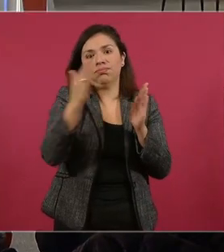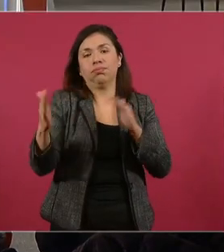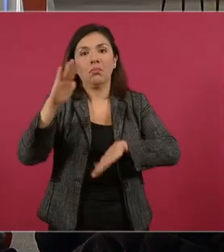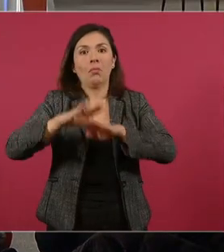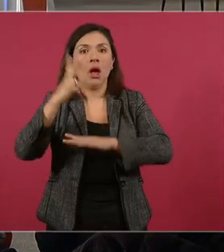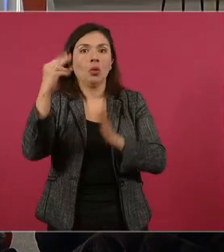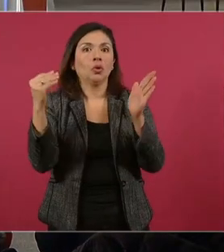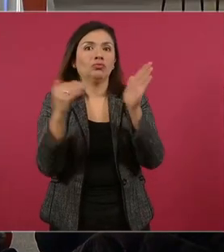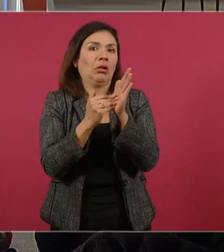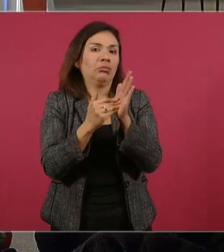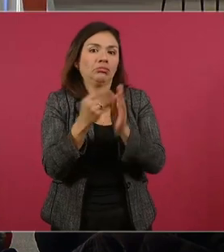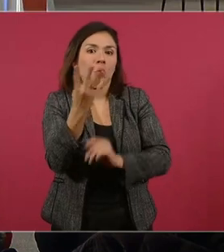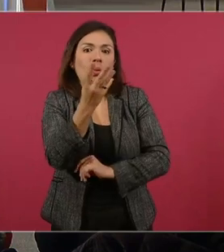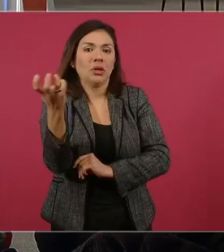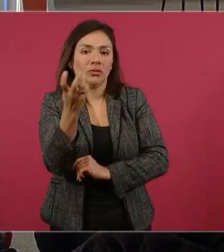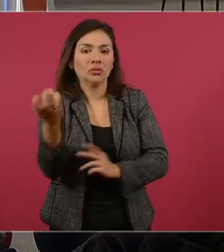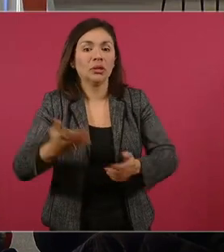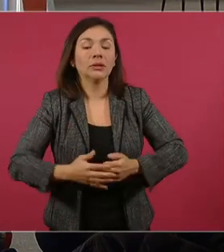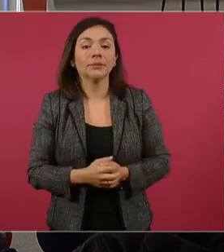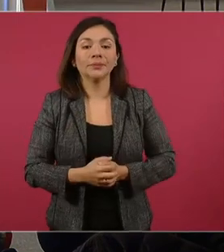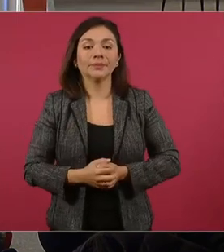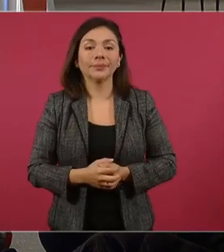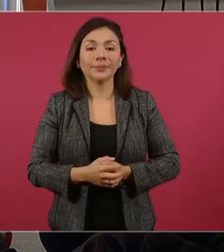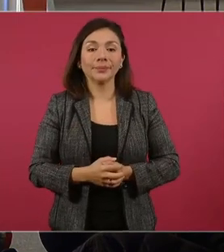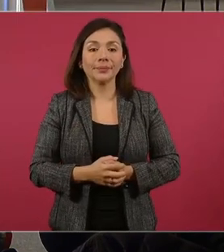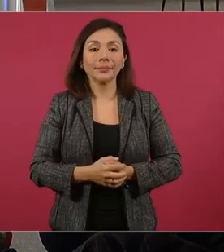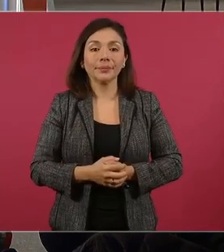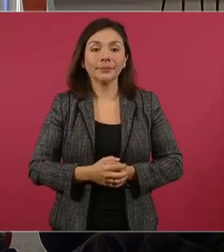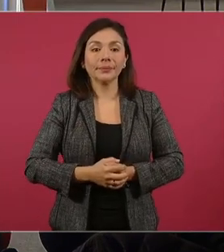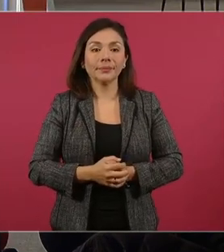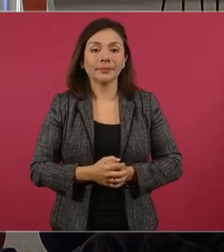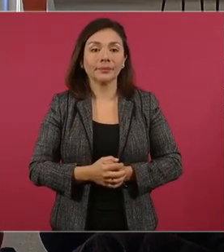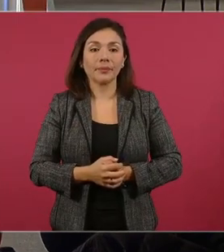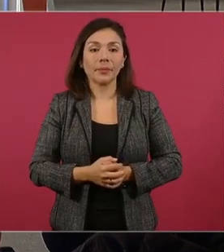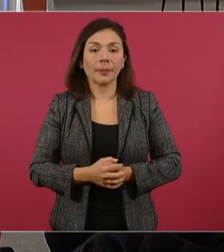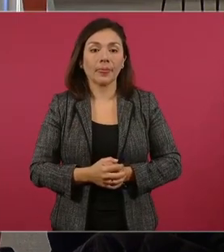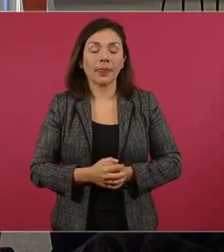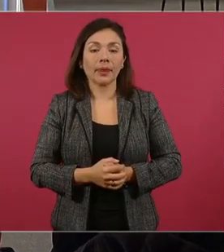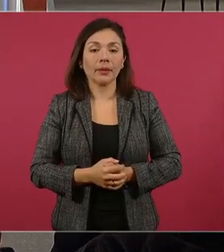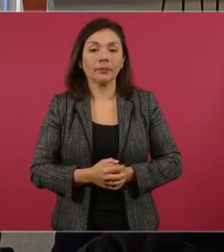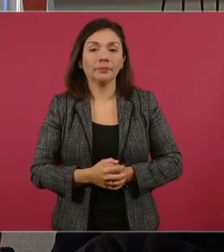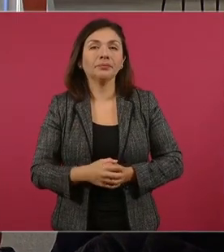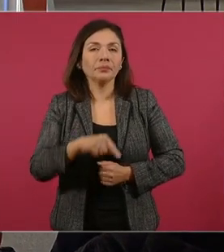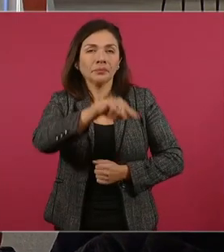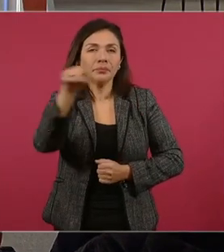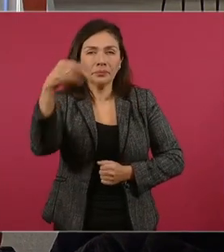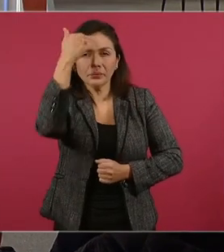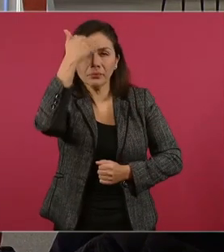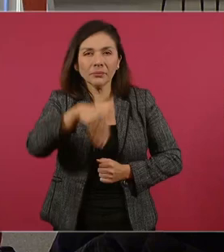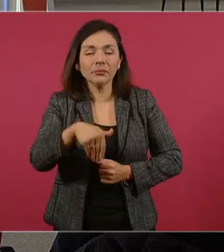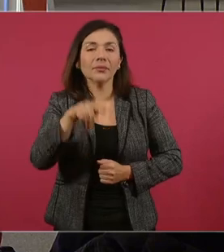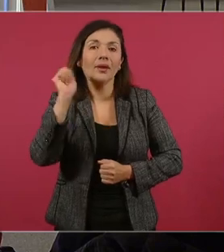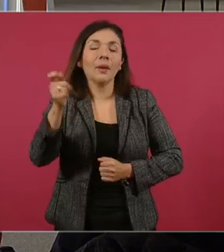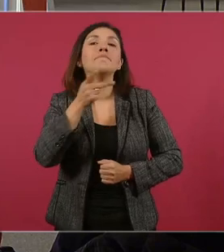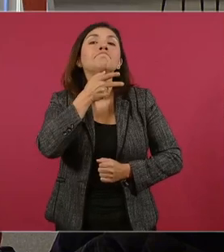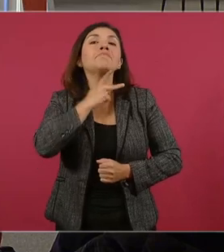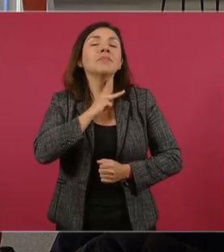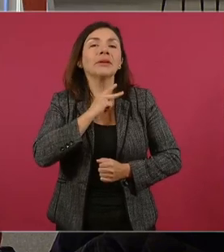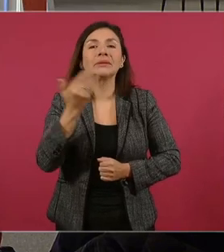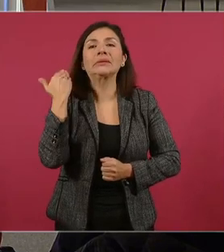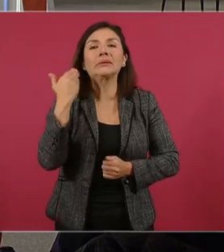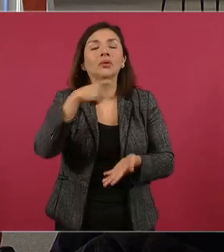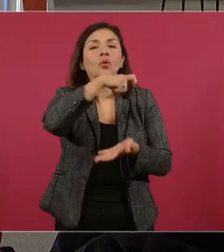se adquirieron. La que sigue, por favor. Ustedes saben también que Pemex había